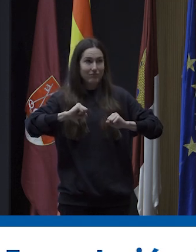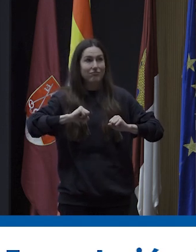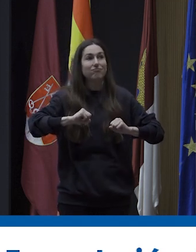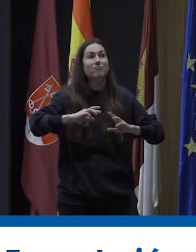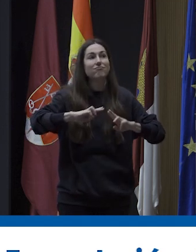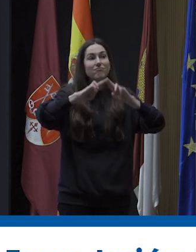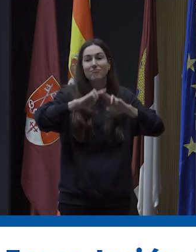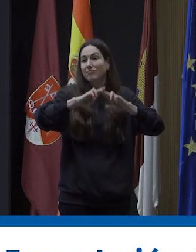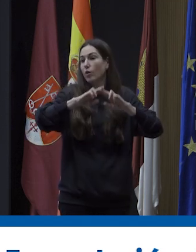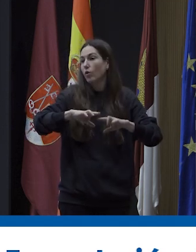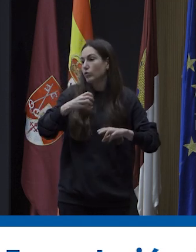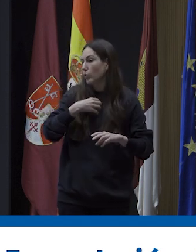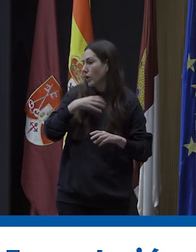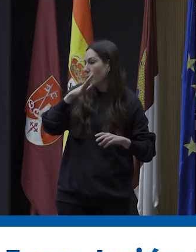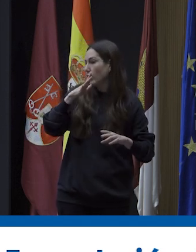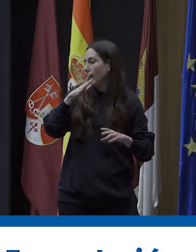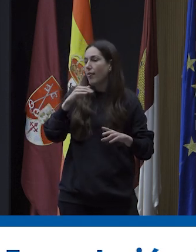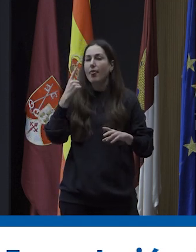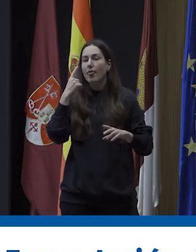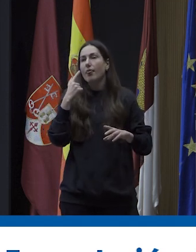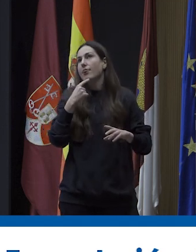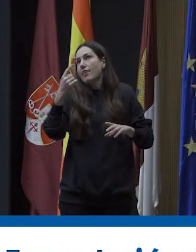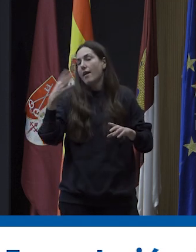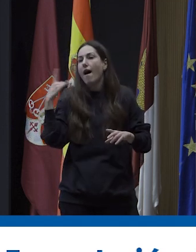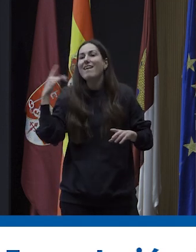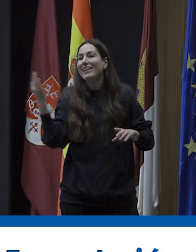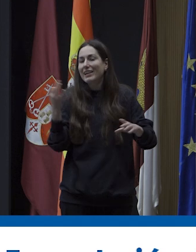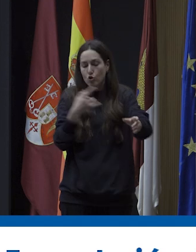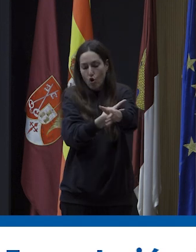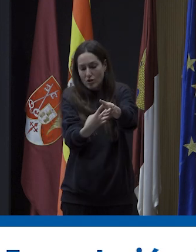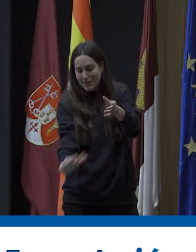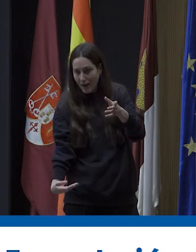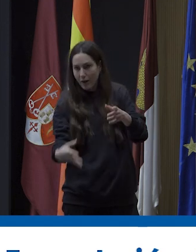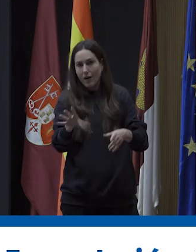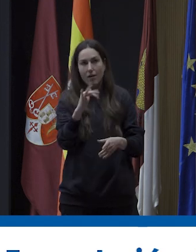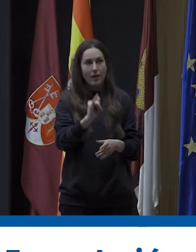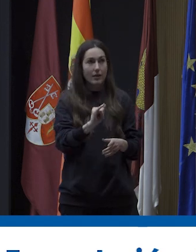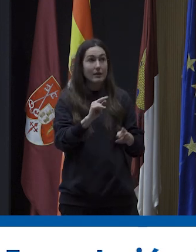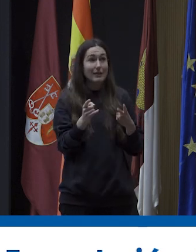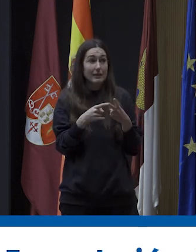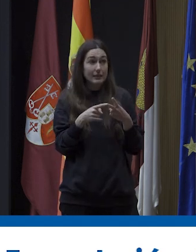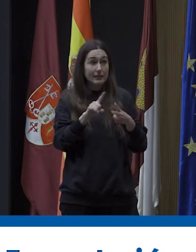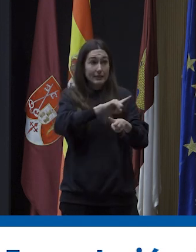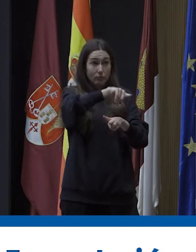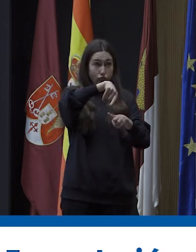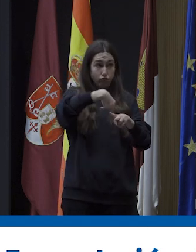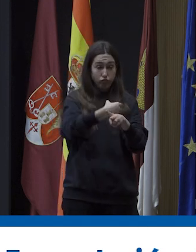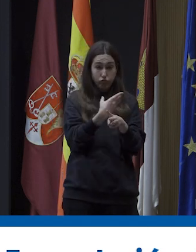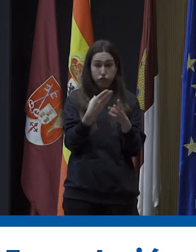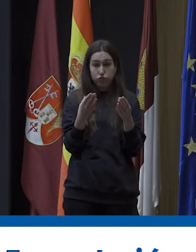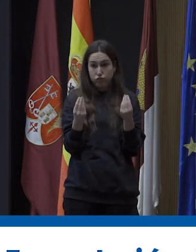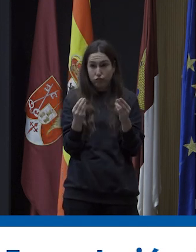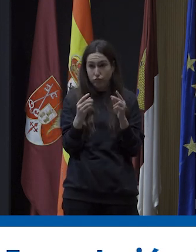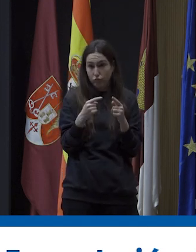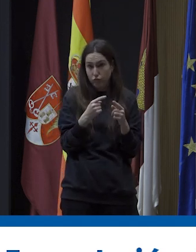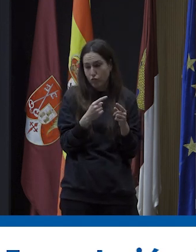se pensaba que tenían mucho riesgo de sangrar, con lo cual no se les podía poner el tratamiento. Si ya llevaban mucho tiempo de evolución, el riesgo hemorrágico